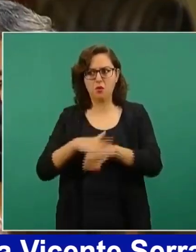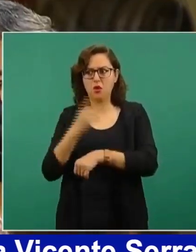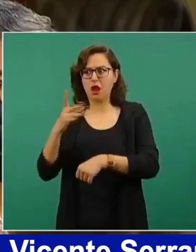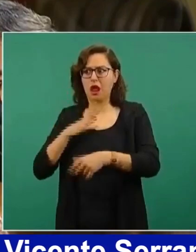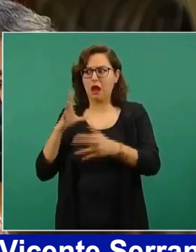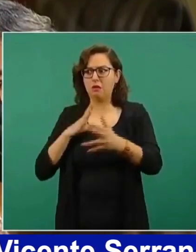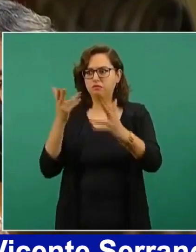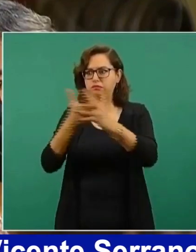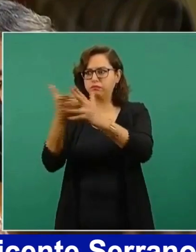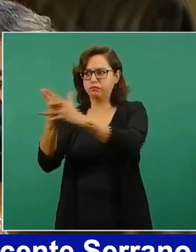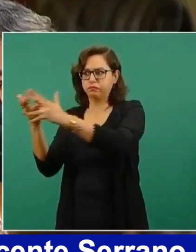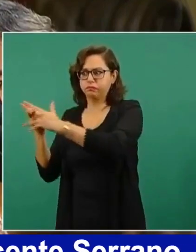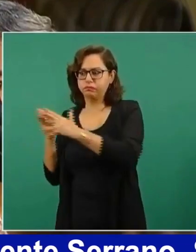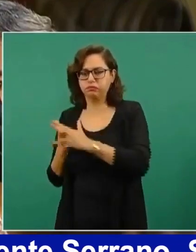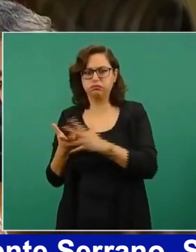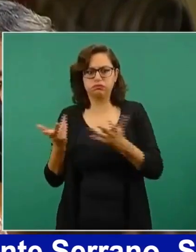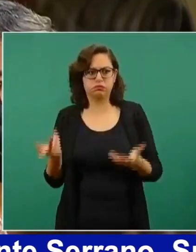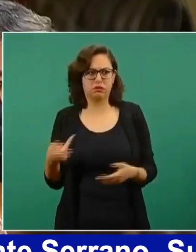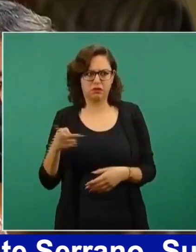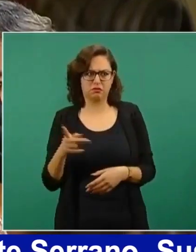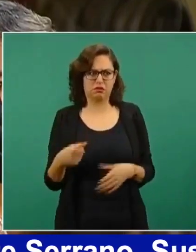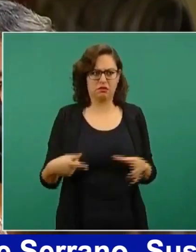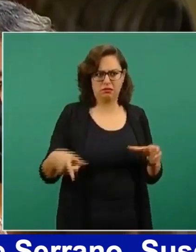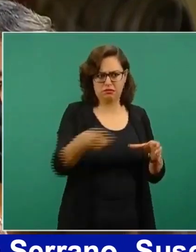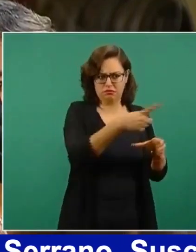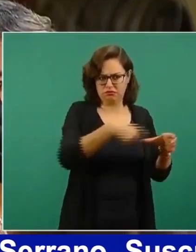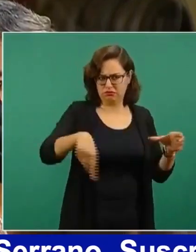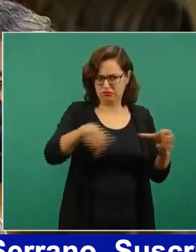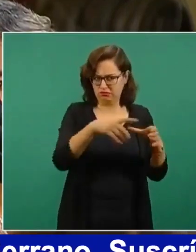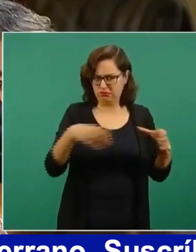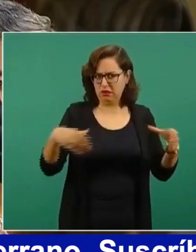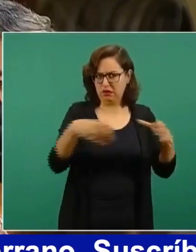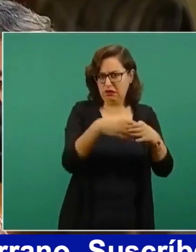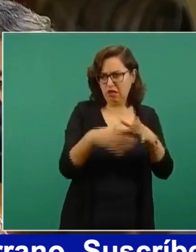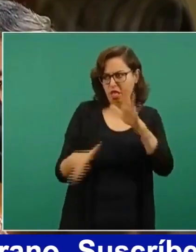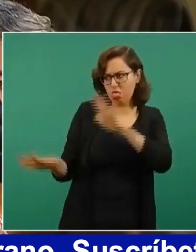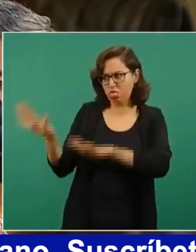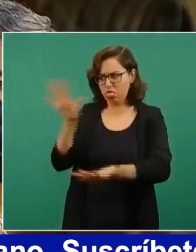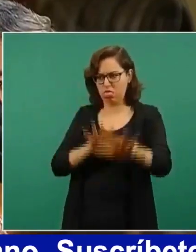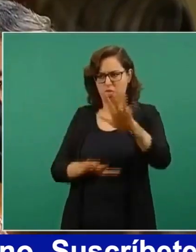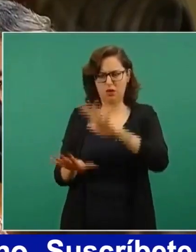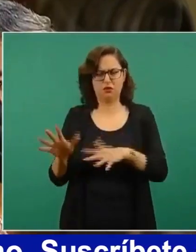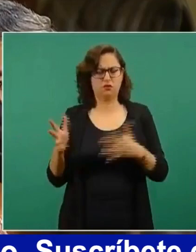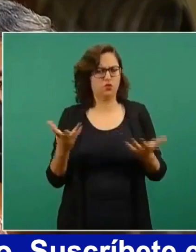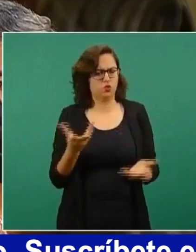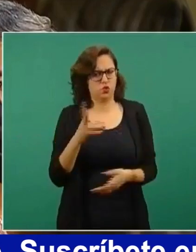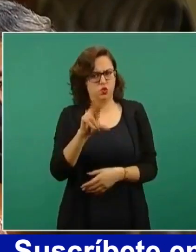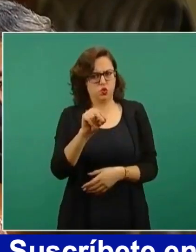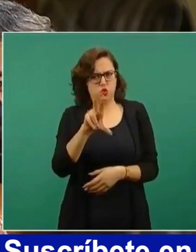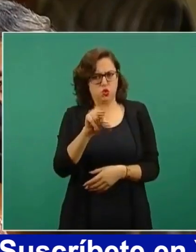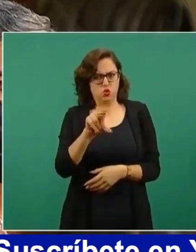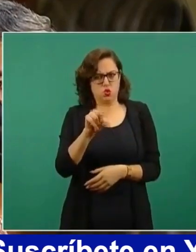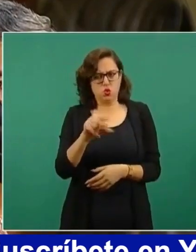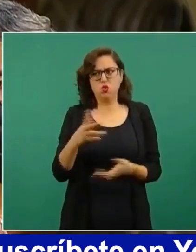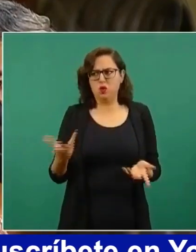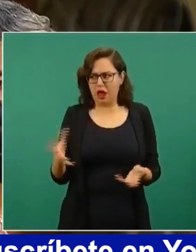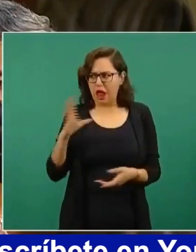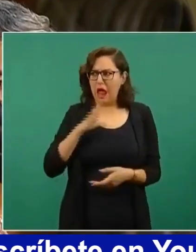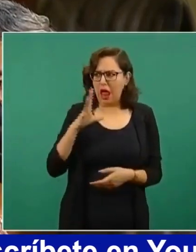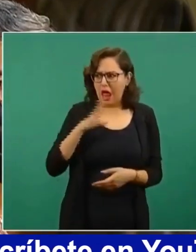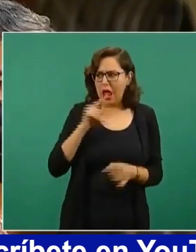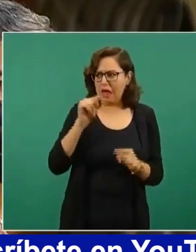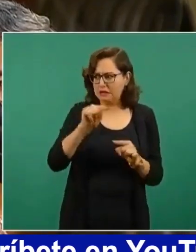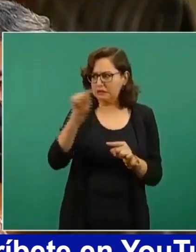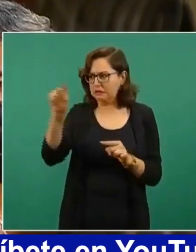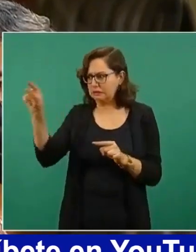desviar la atención. Es un poco como lo que usted decía, es más bien, si existen además feminicidios es precisamente por la idea de creer